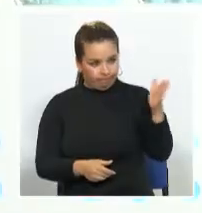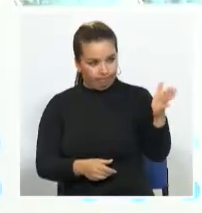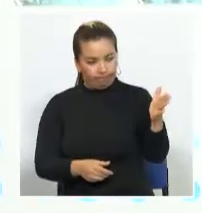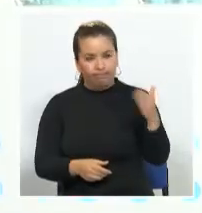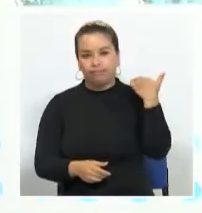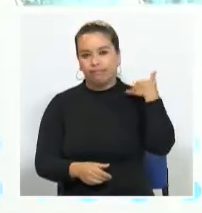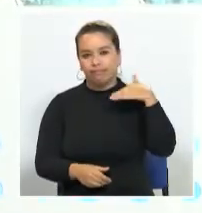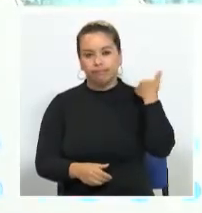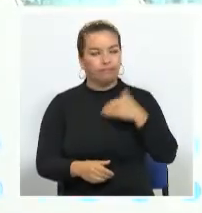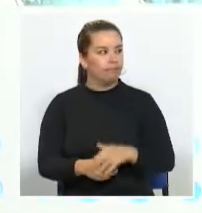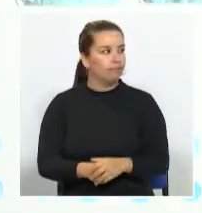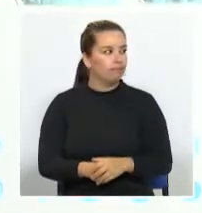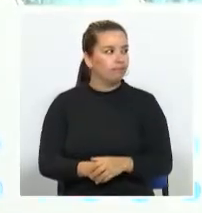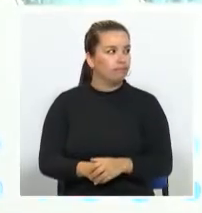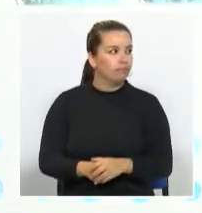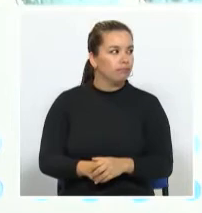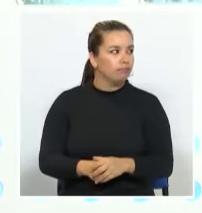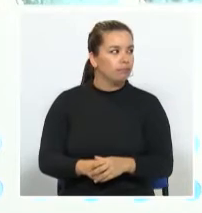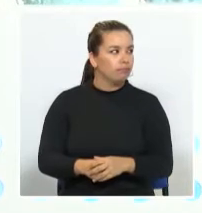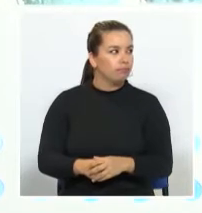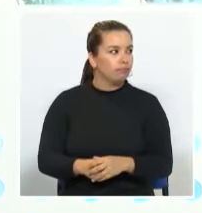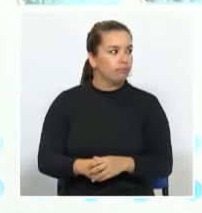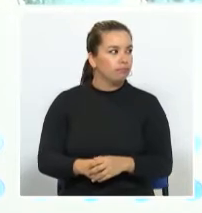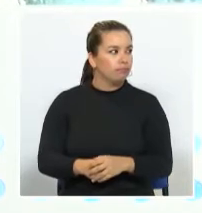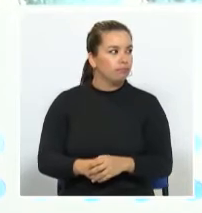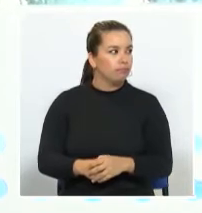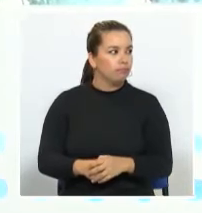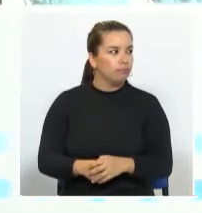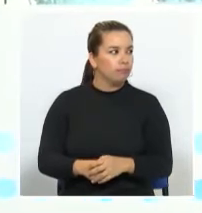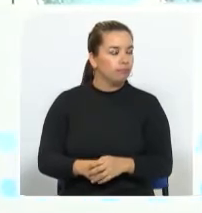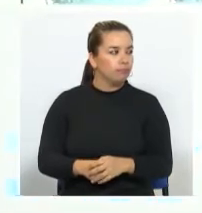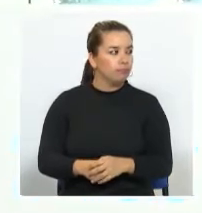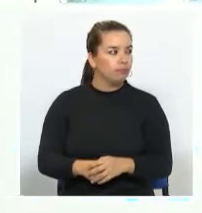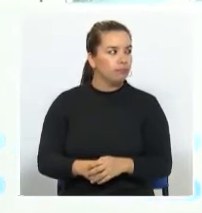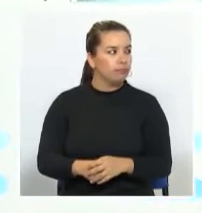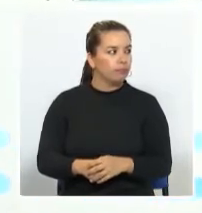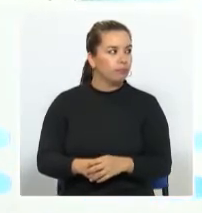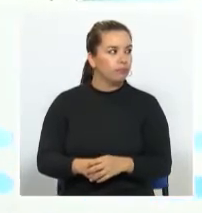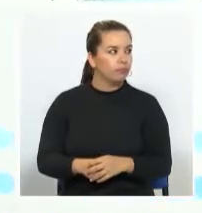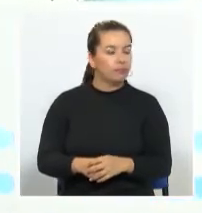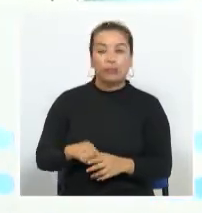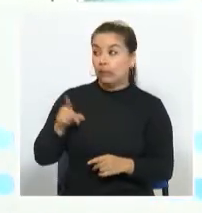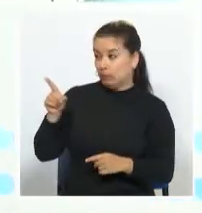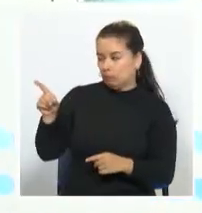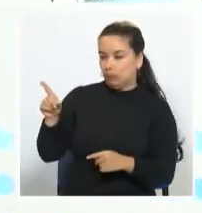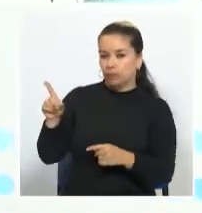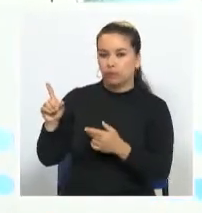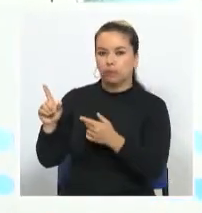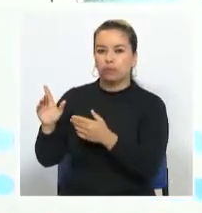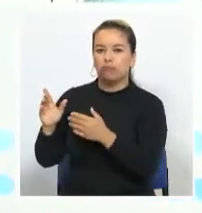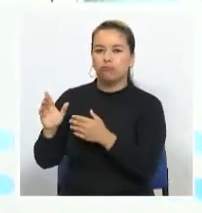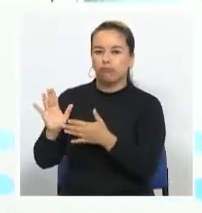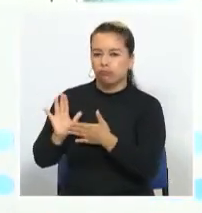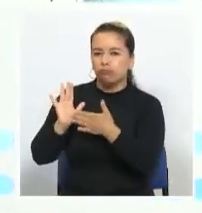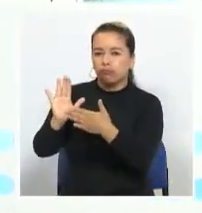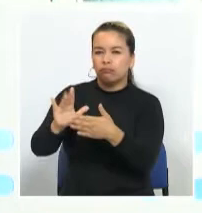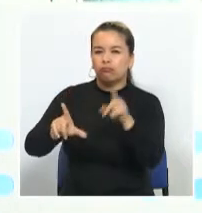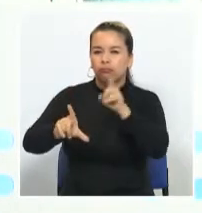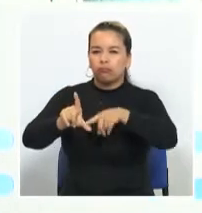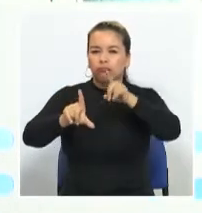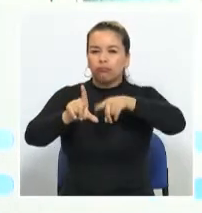Doctor, aprovechar para que tenemos esto a la mano para que las personas vean más o menos qué es un electrocardiograma,